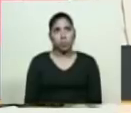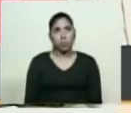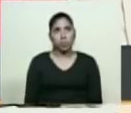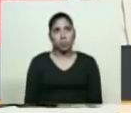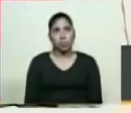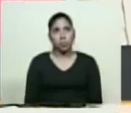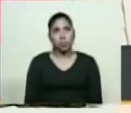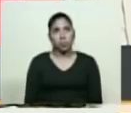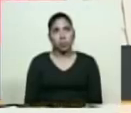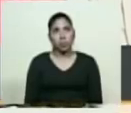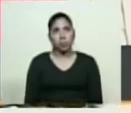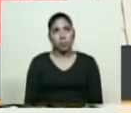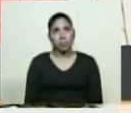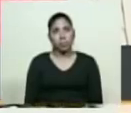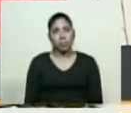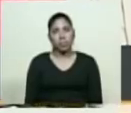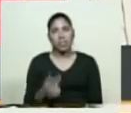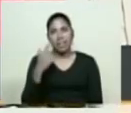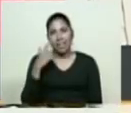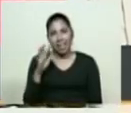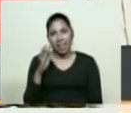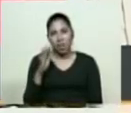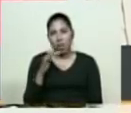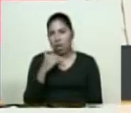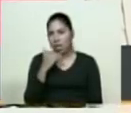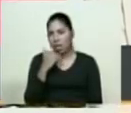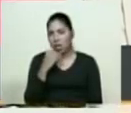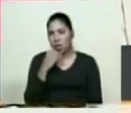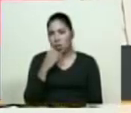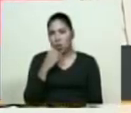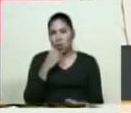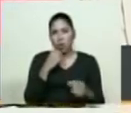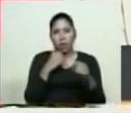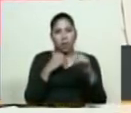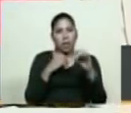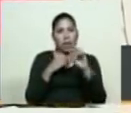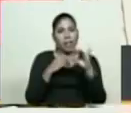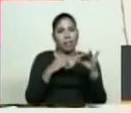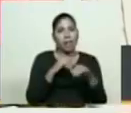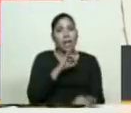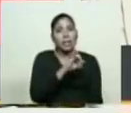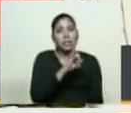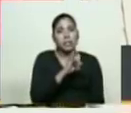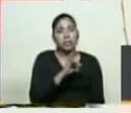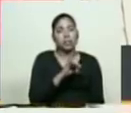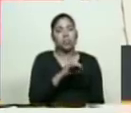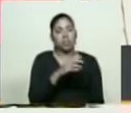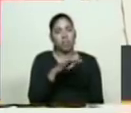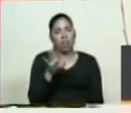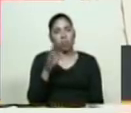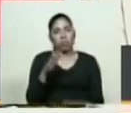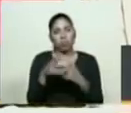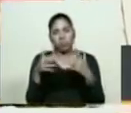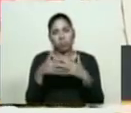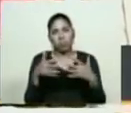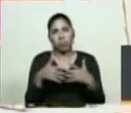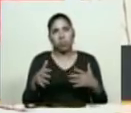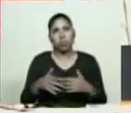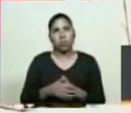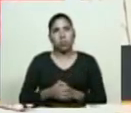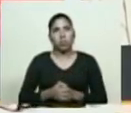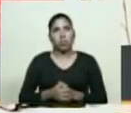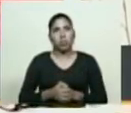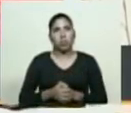del 61, creo que era el ordinal I, creo que era. Usted no podrá declarar contra usted, ni que usted grave con sangre.